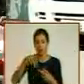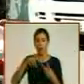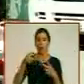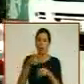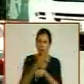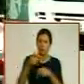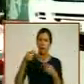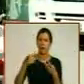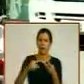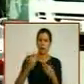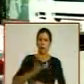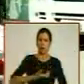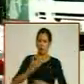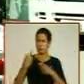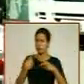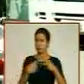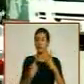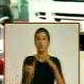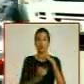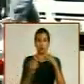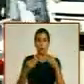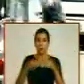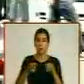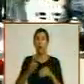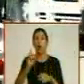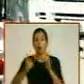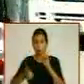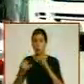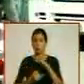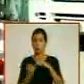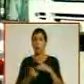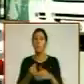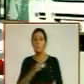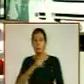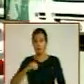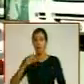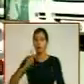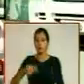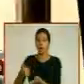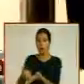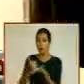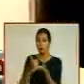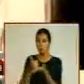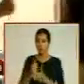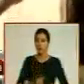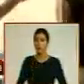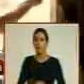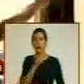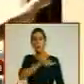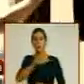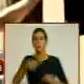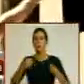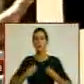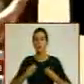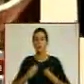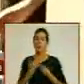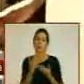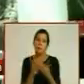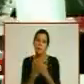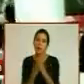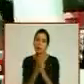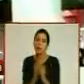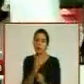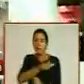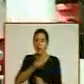Gobernación, Alcaldía, todos los entes públicos y muchos entes privados que también se han abocado, por supuesto, a esta causa. Los habitantes pidieron a los